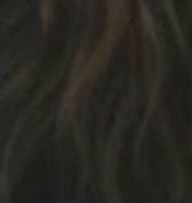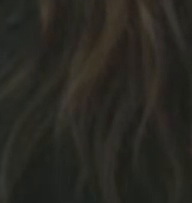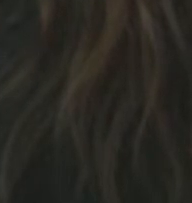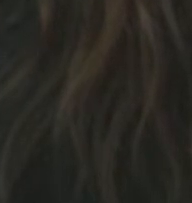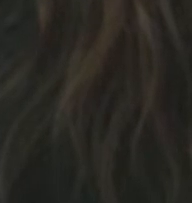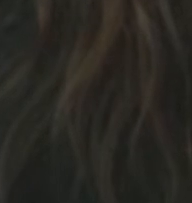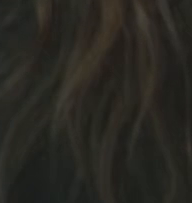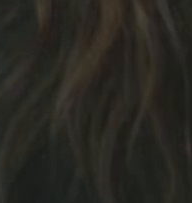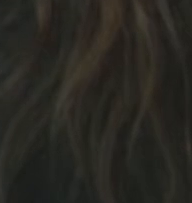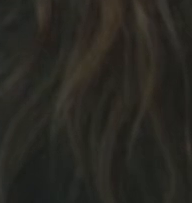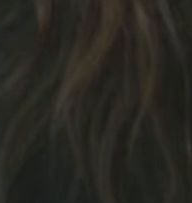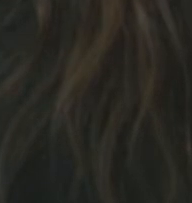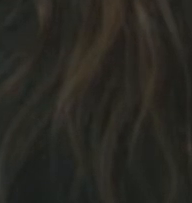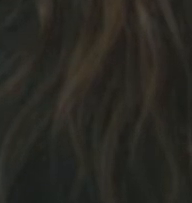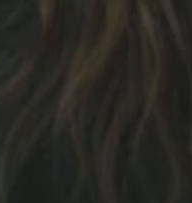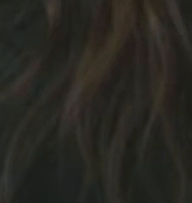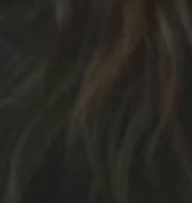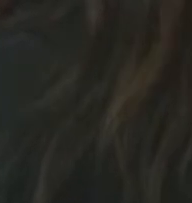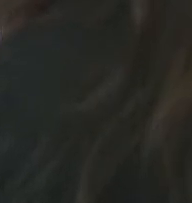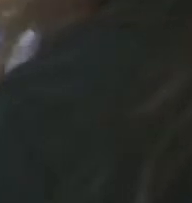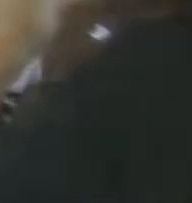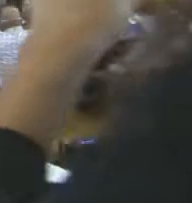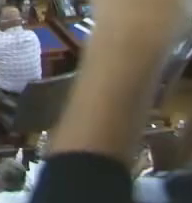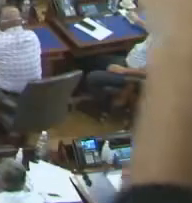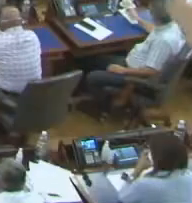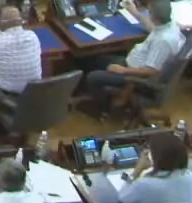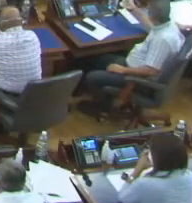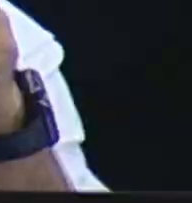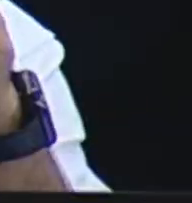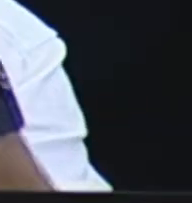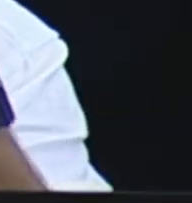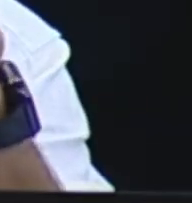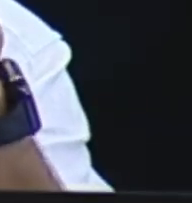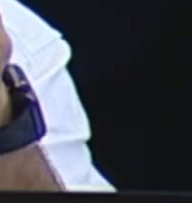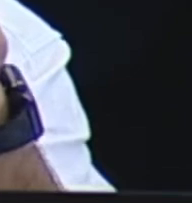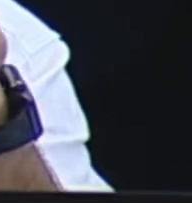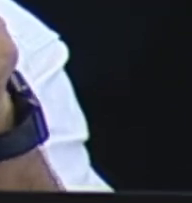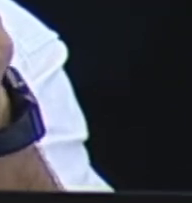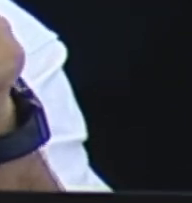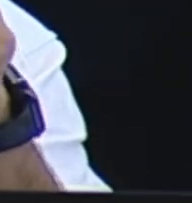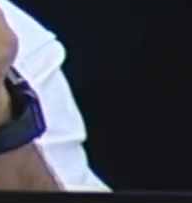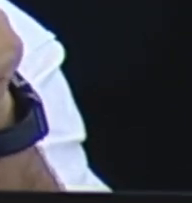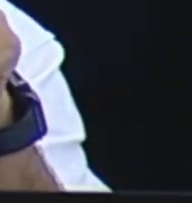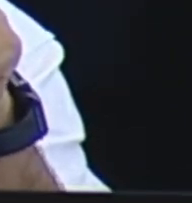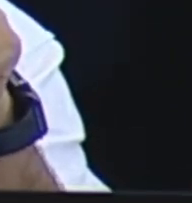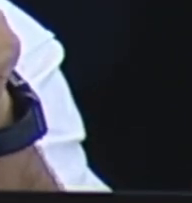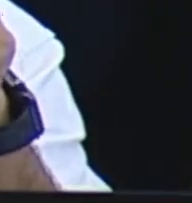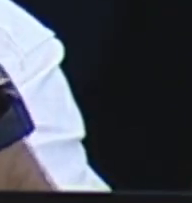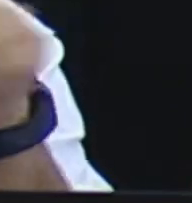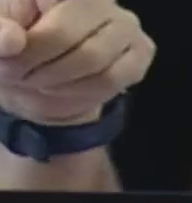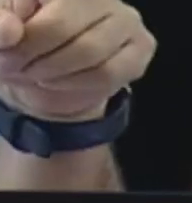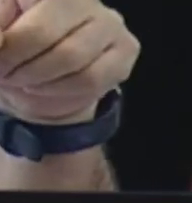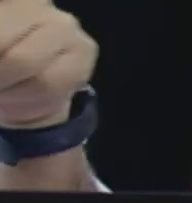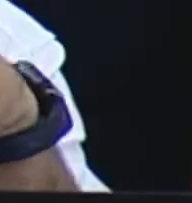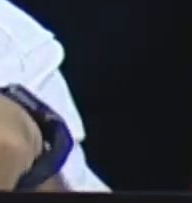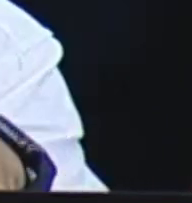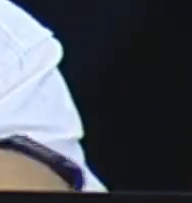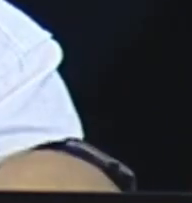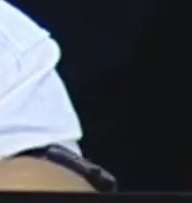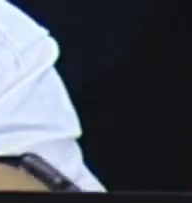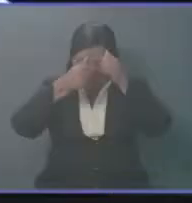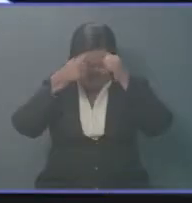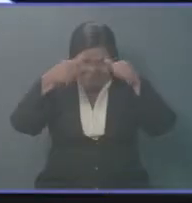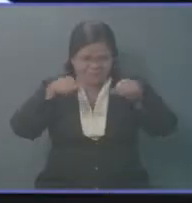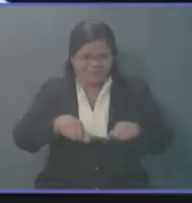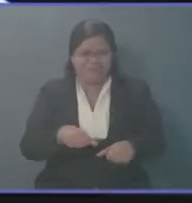que pongámonos en orden. Primero, las piezas que han ingresado ahí, que es lo que está aprobado en la agenda. No está la pieza de